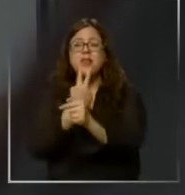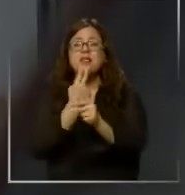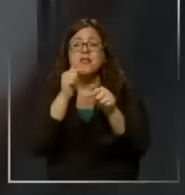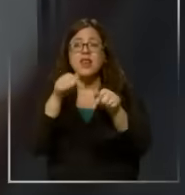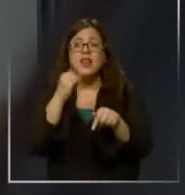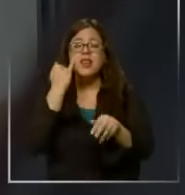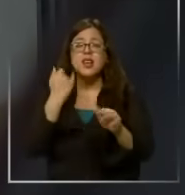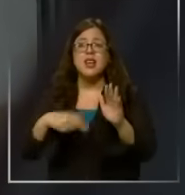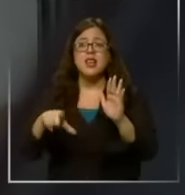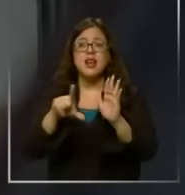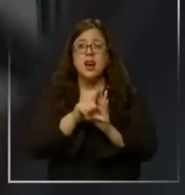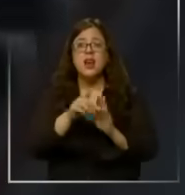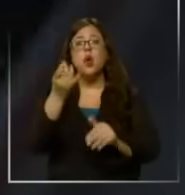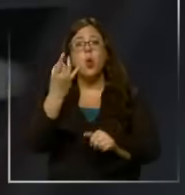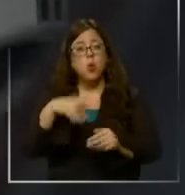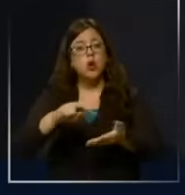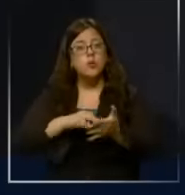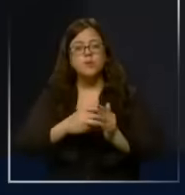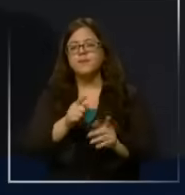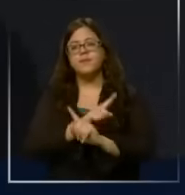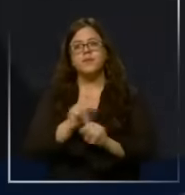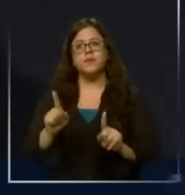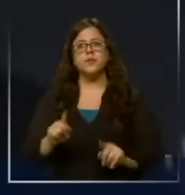de manera ilegal no es el único problema.